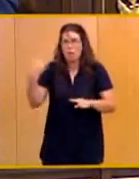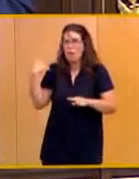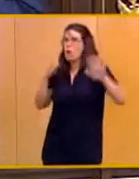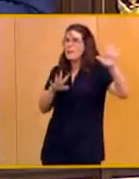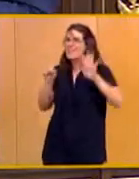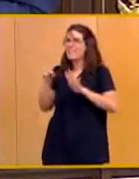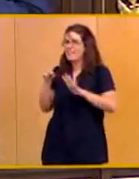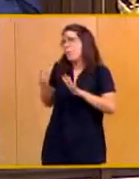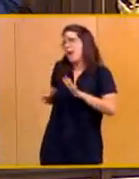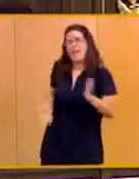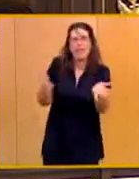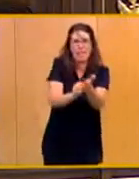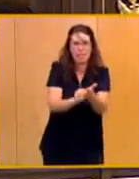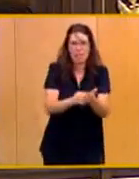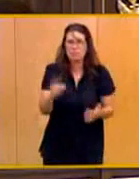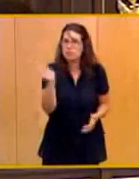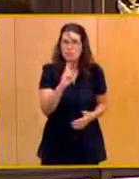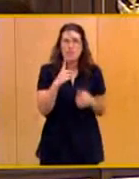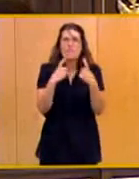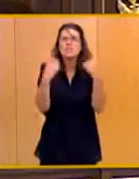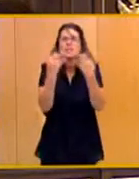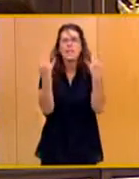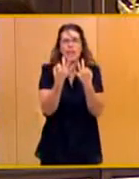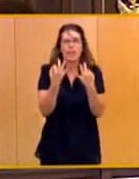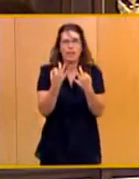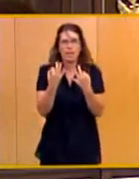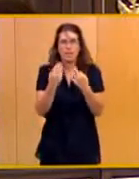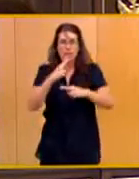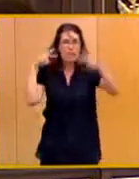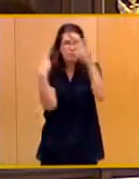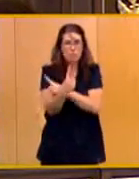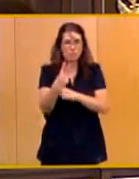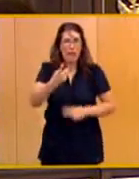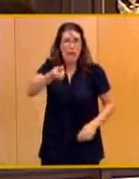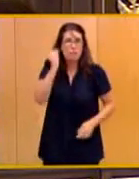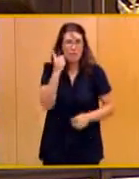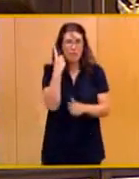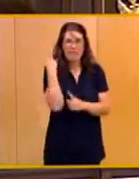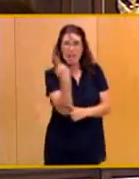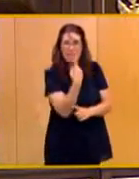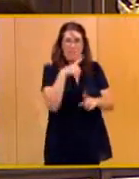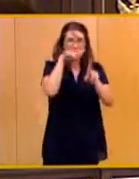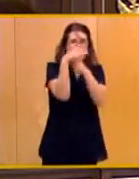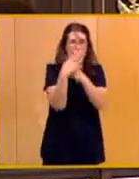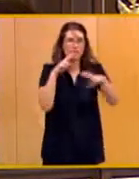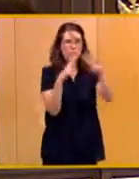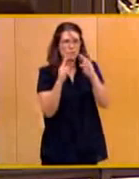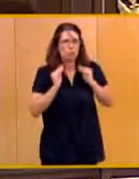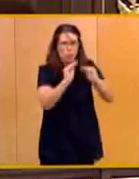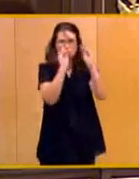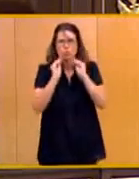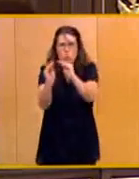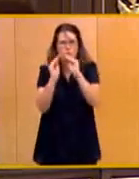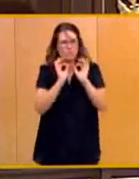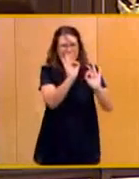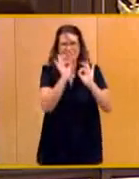Hace falta, es necesario dar respuesta a la amenaza de cada coyuntura, pero a la vez poner reformas de fondo